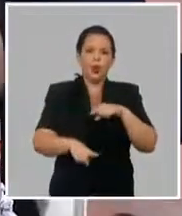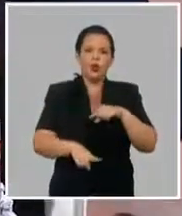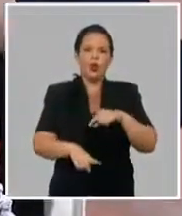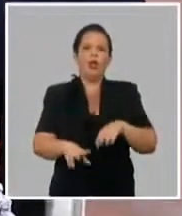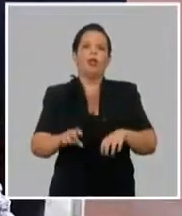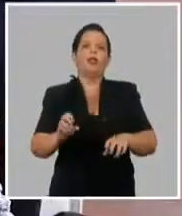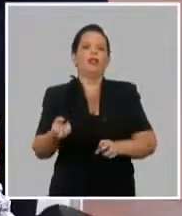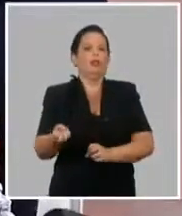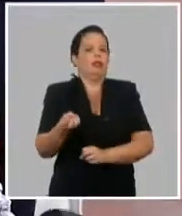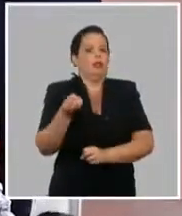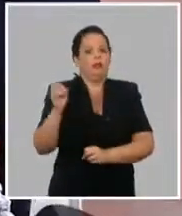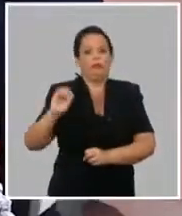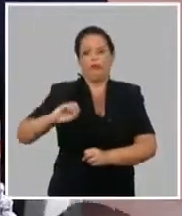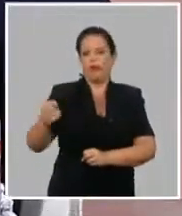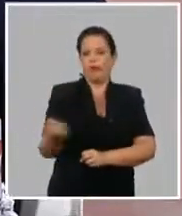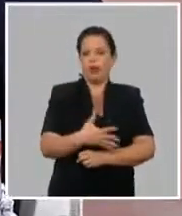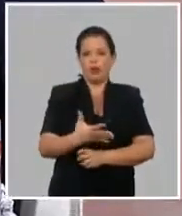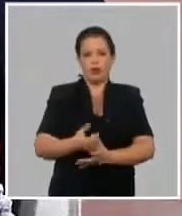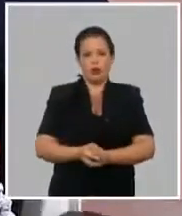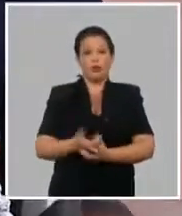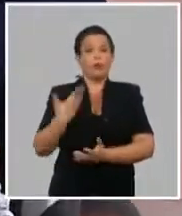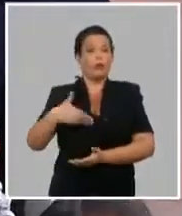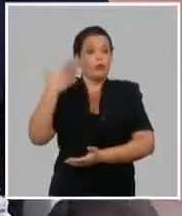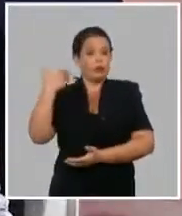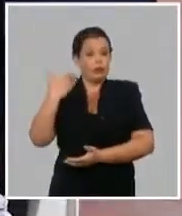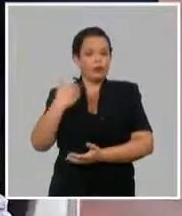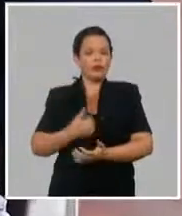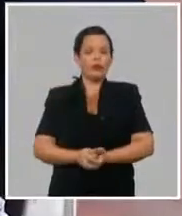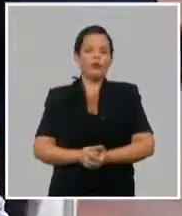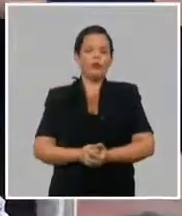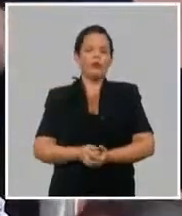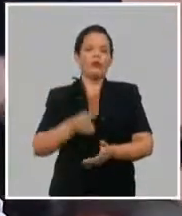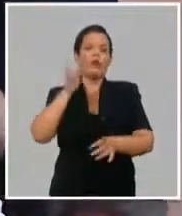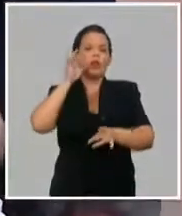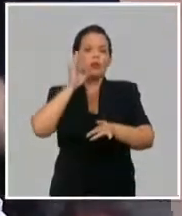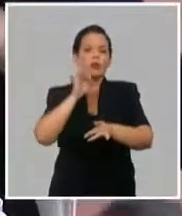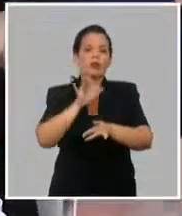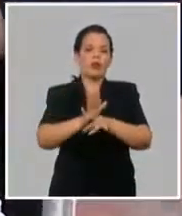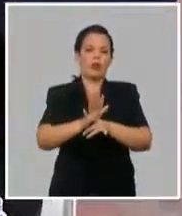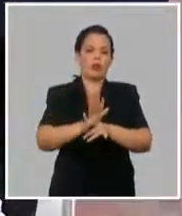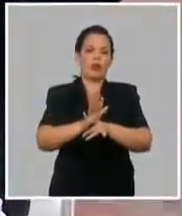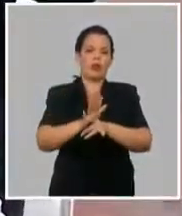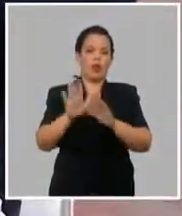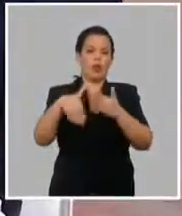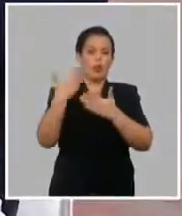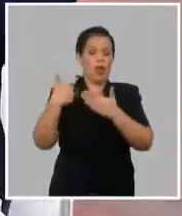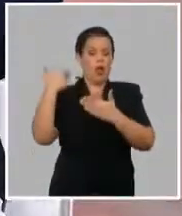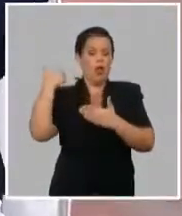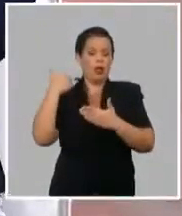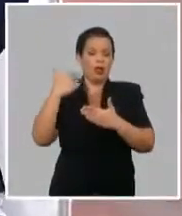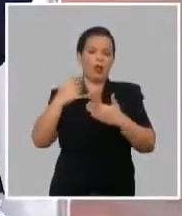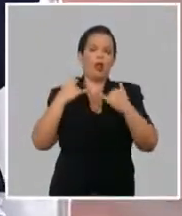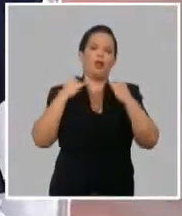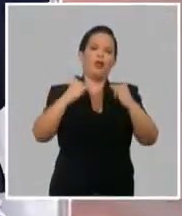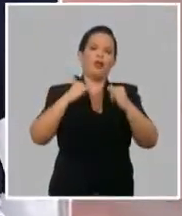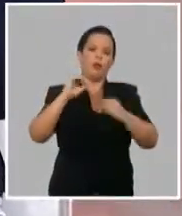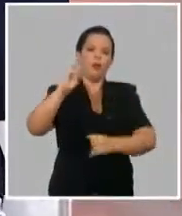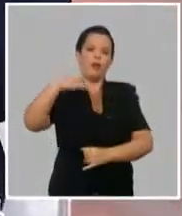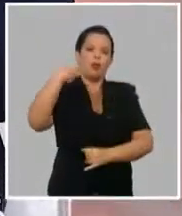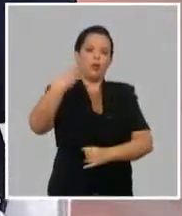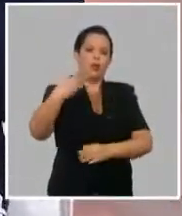en los últimos días se ha hablado mucho de estos temas porque se han publicado al menos tres informes